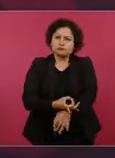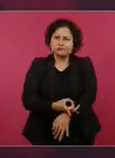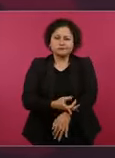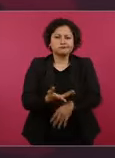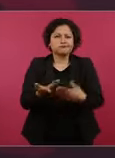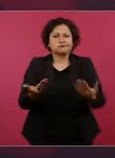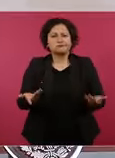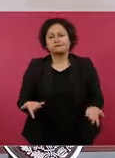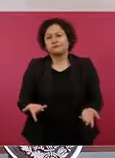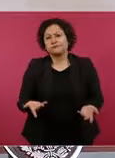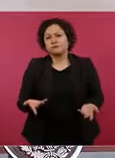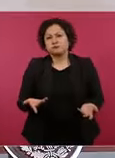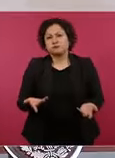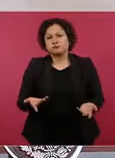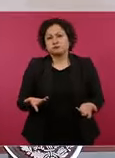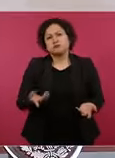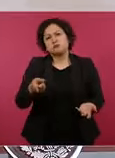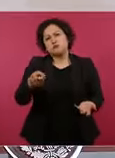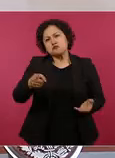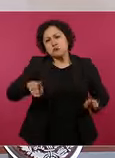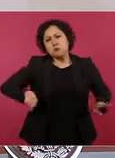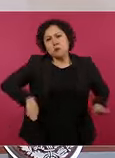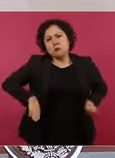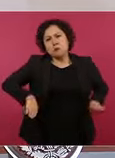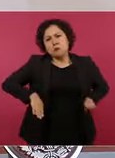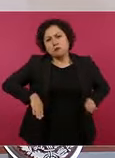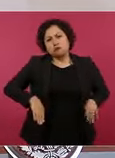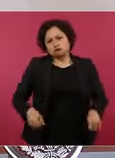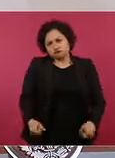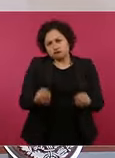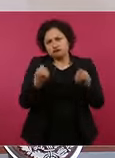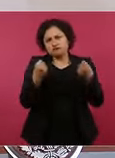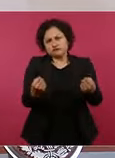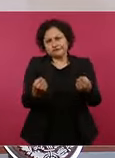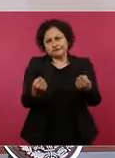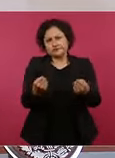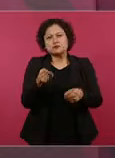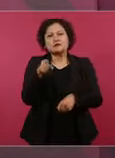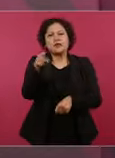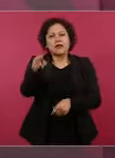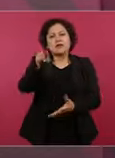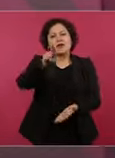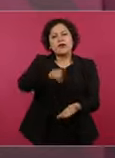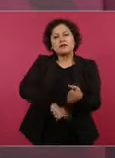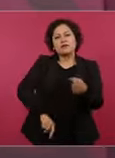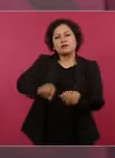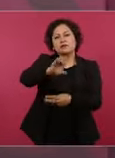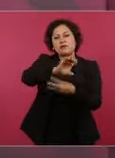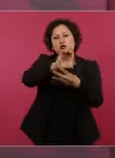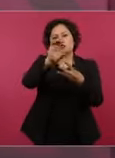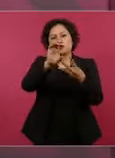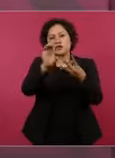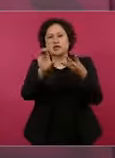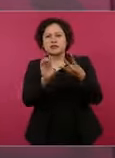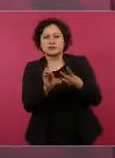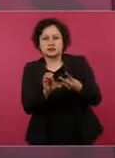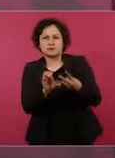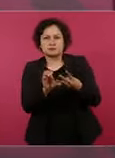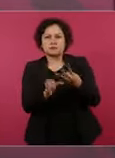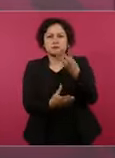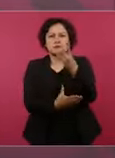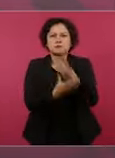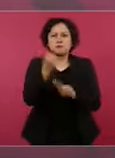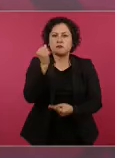ni con carácter. Tiene las tres C que se necesitan para estos